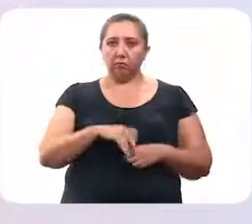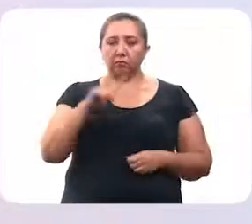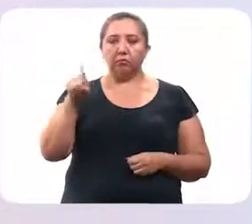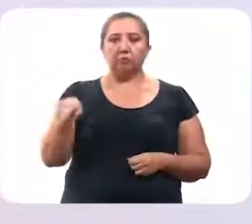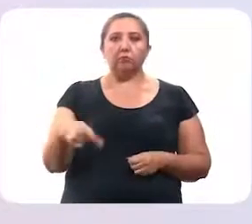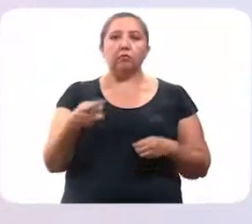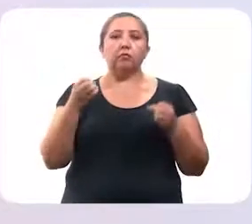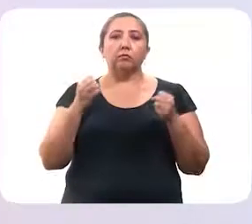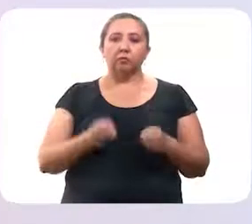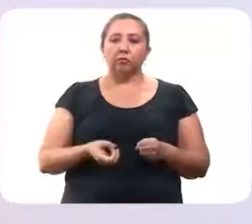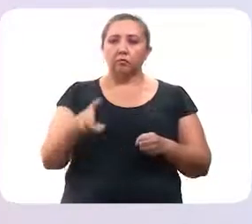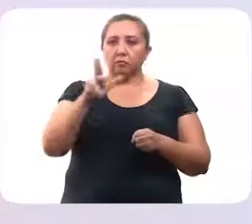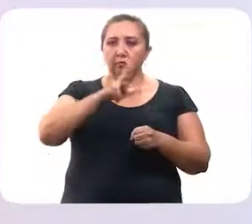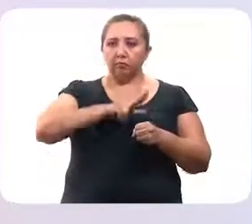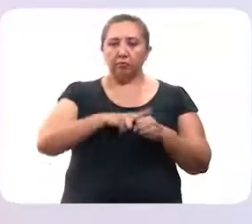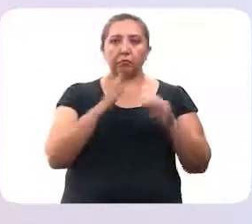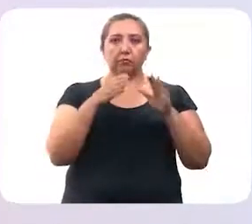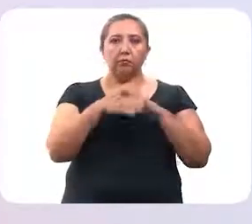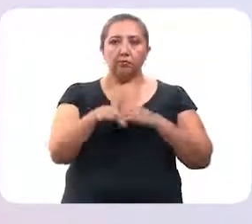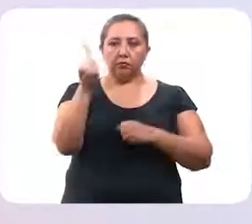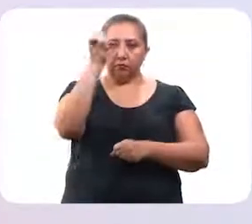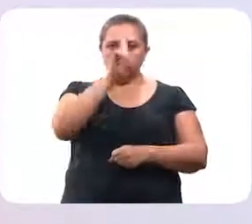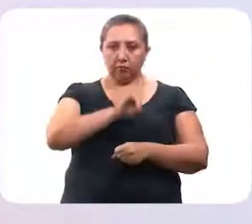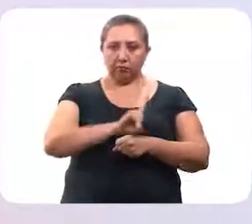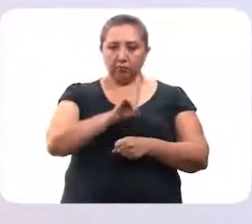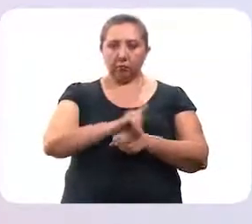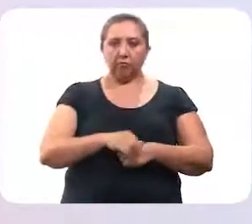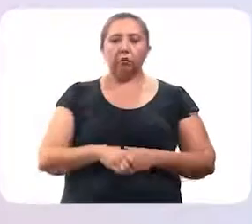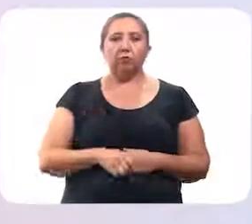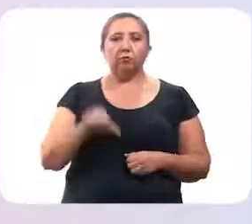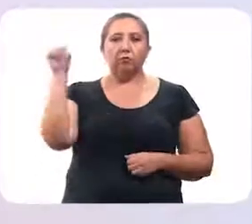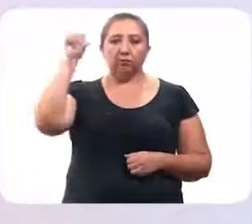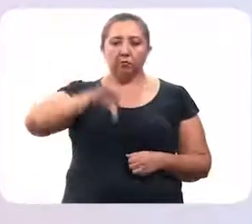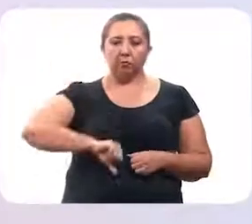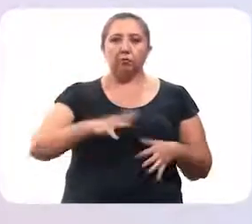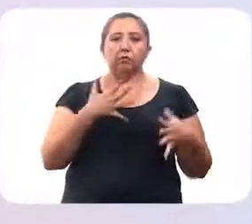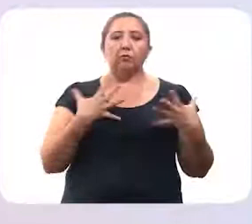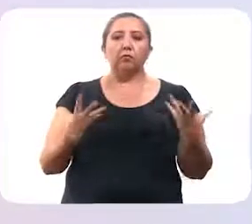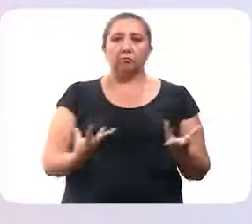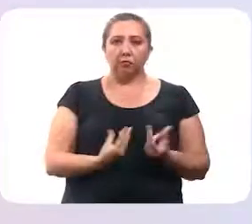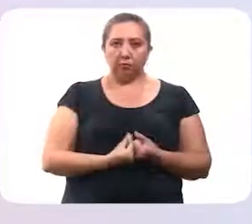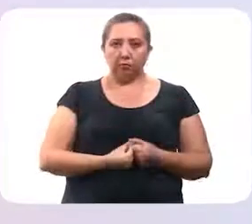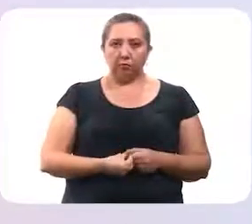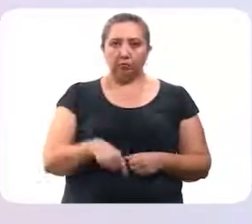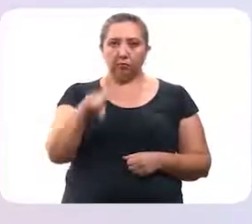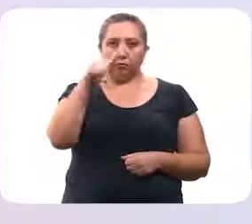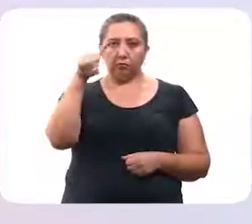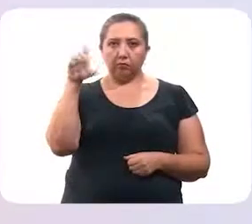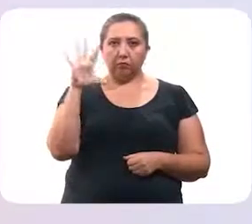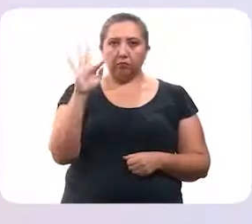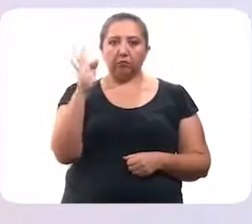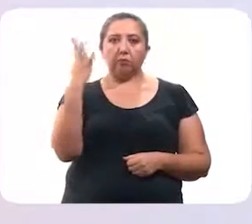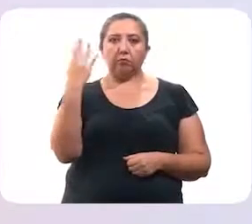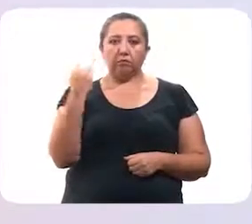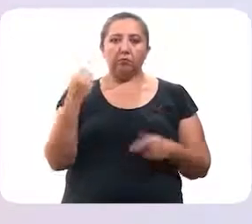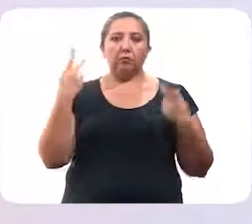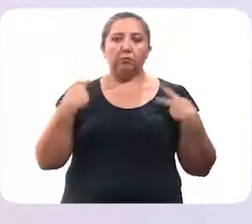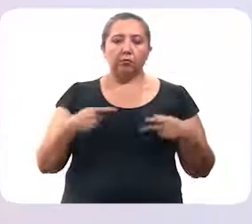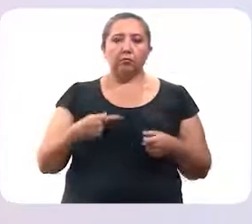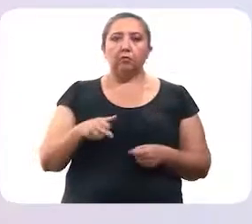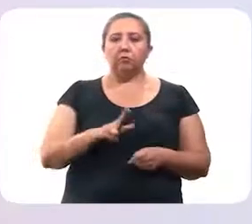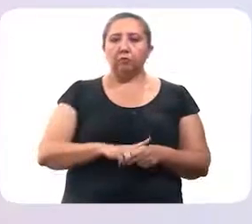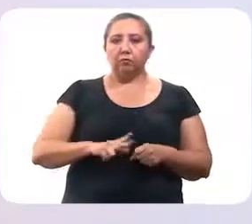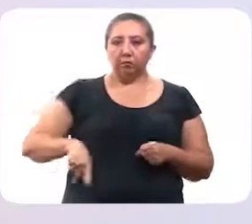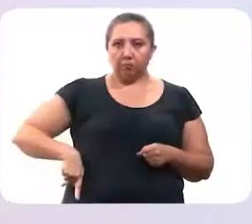más importantes son la ocupación hospitalaria y los ingresos diarios. El día de hoy tenemos 149 pacientes en